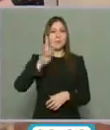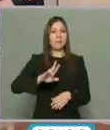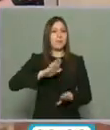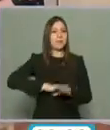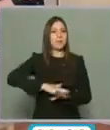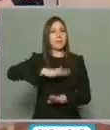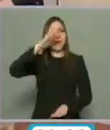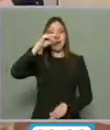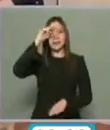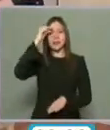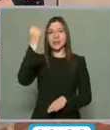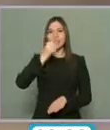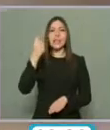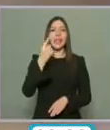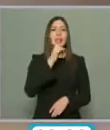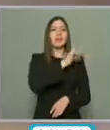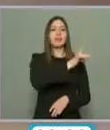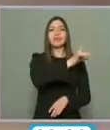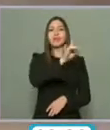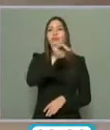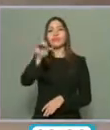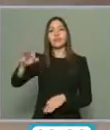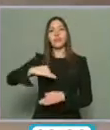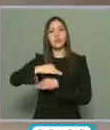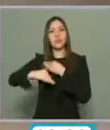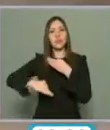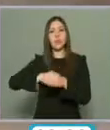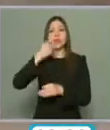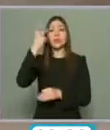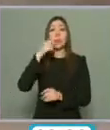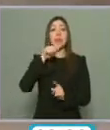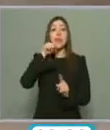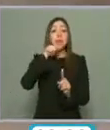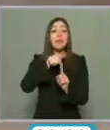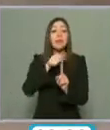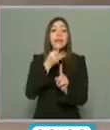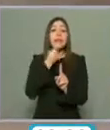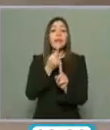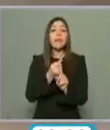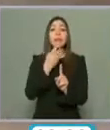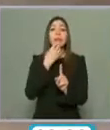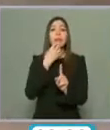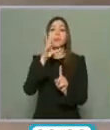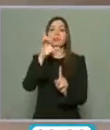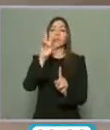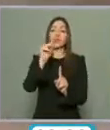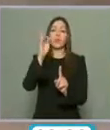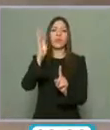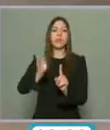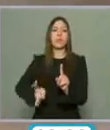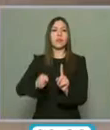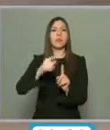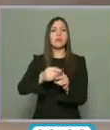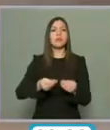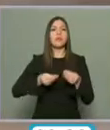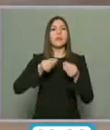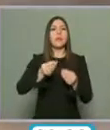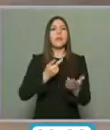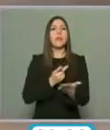más talento que todos los demás, pero por ser judía, no le permiten recibir el